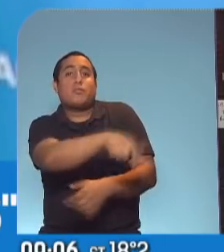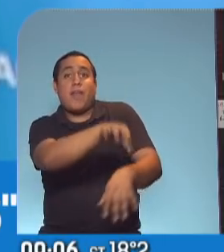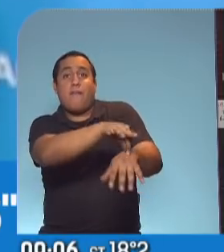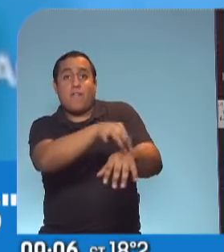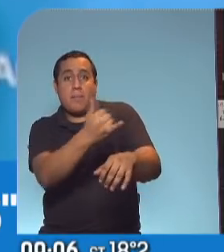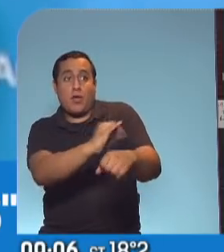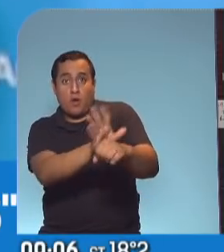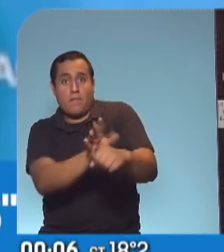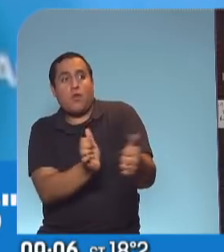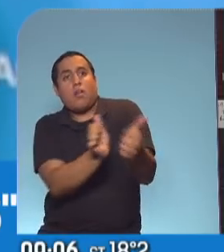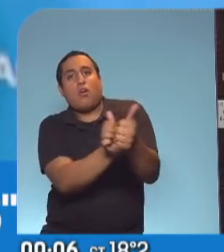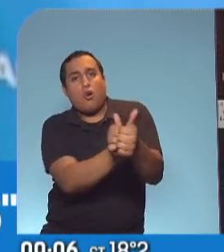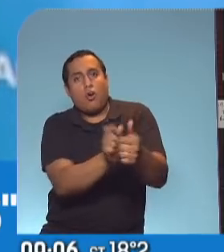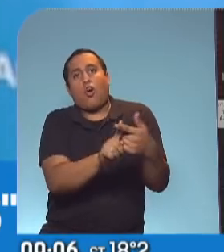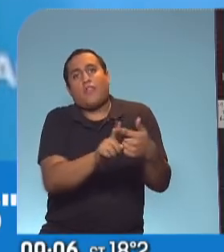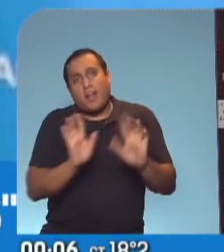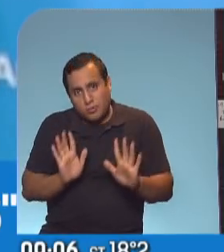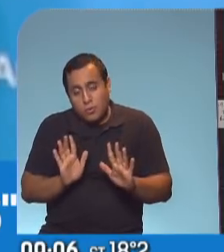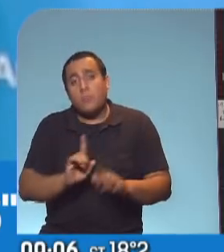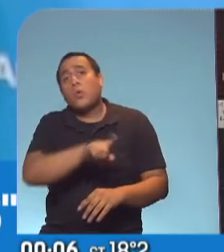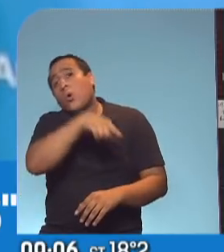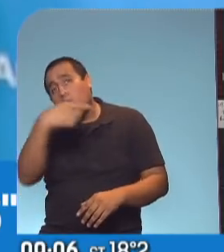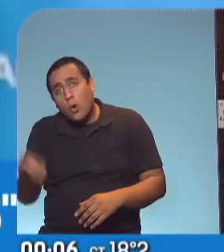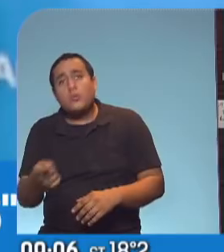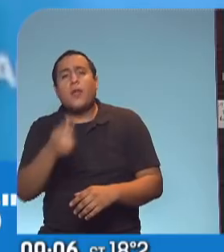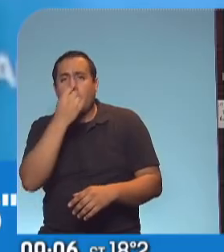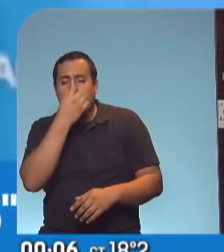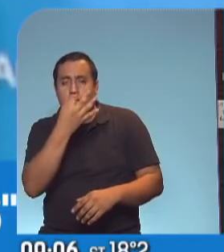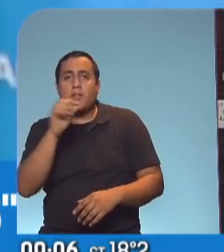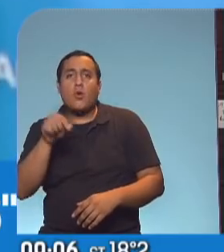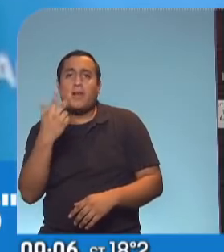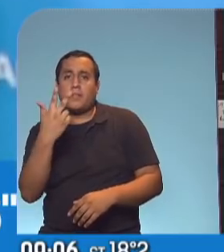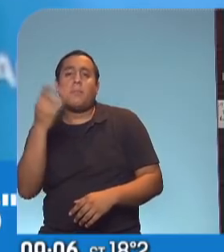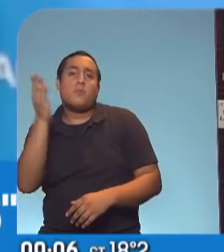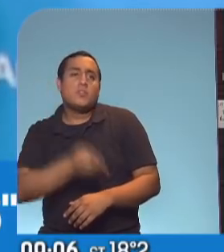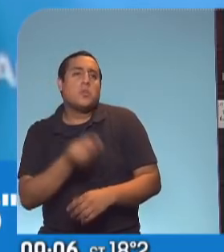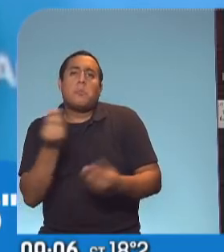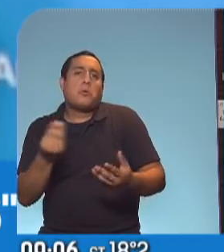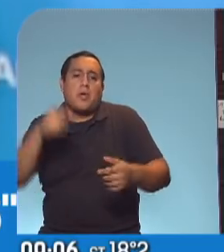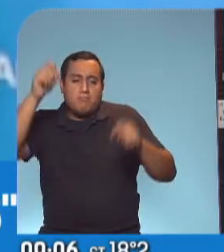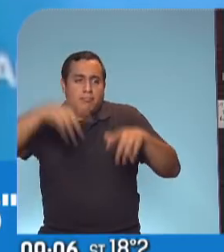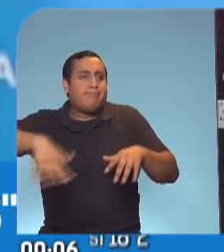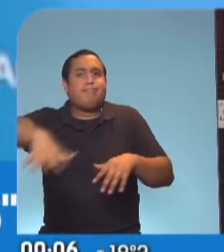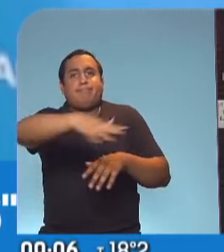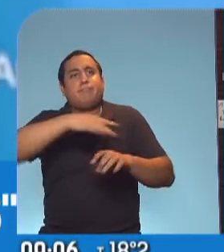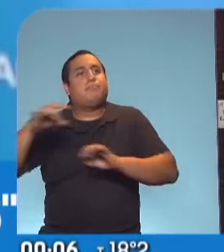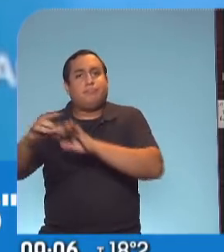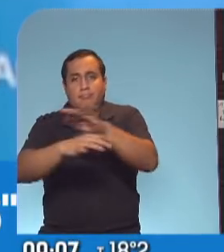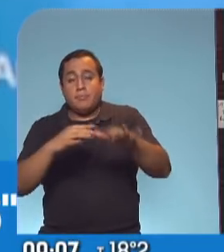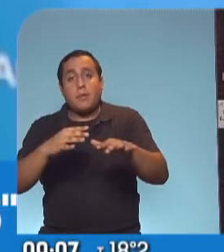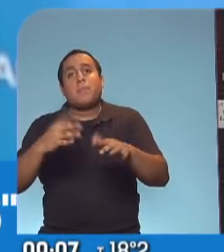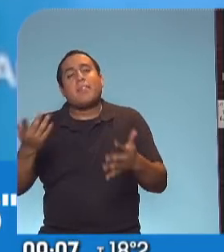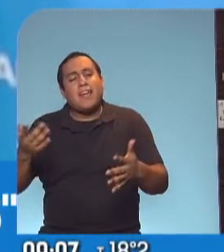de COVID-19 confirmado y el 20,3% por una cuestión de transmisión comunitaria como origen. Esta